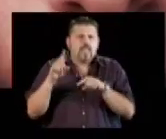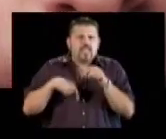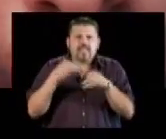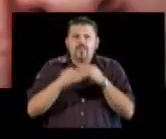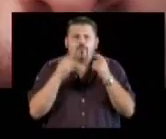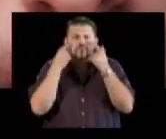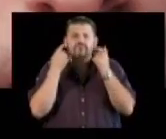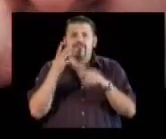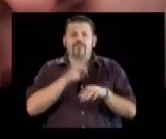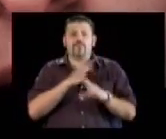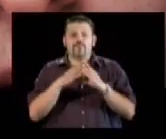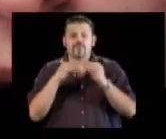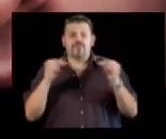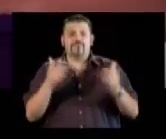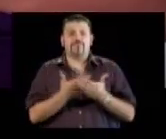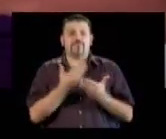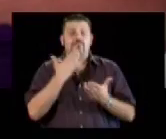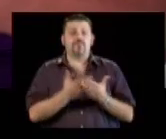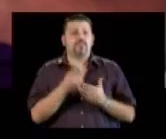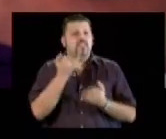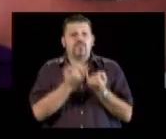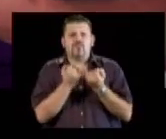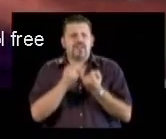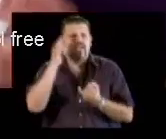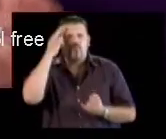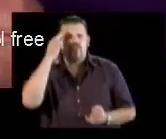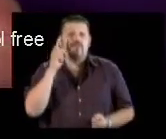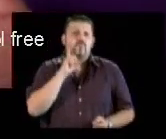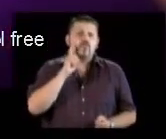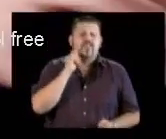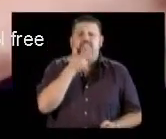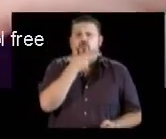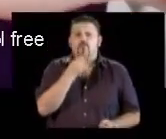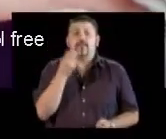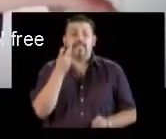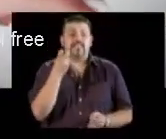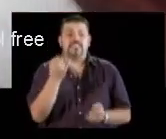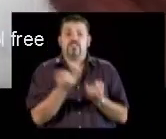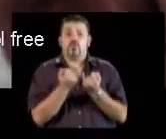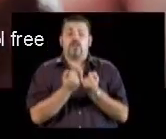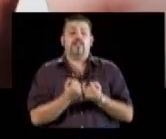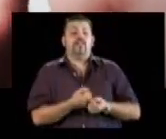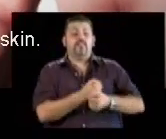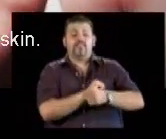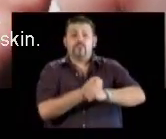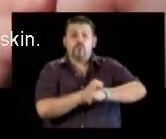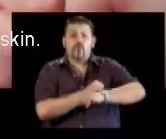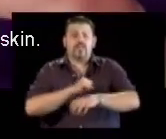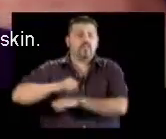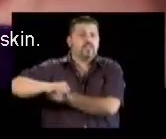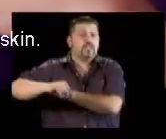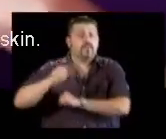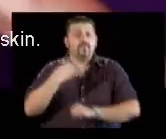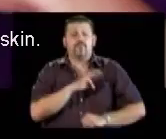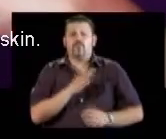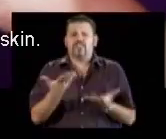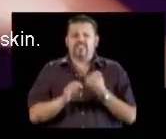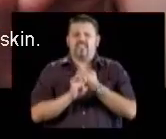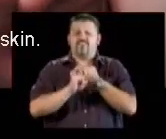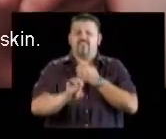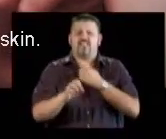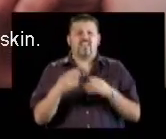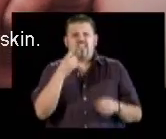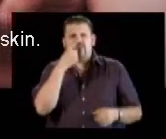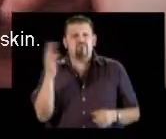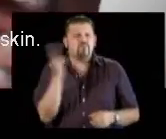productos Angelísima pueden usarse por hombres y mujeres. El nuevo desodorante mineral con ceramida sin alcohol te libera del mal olor y deja